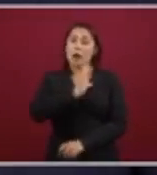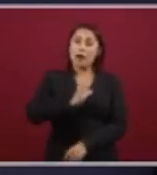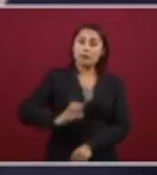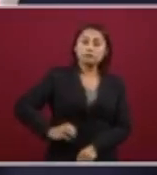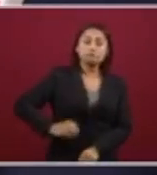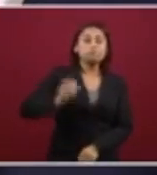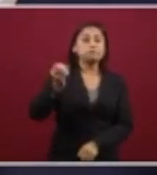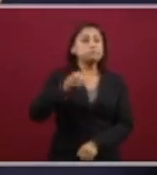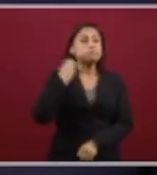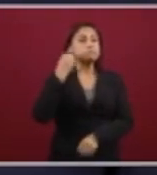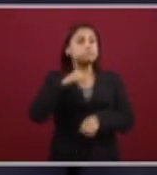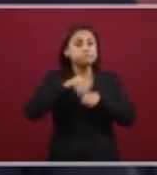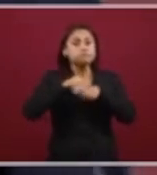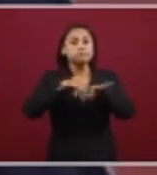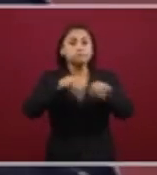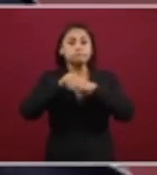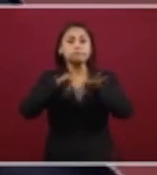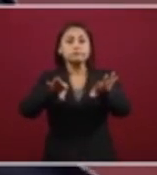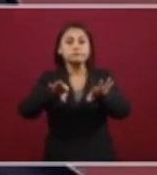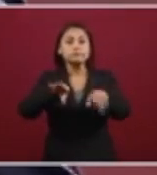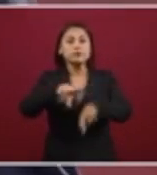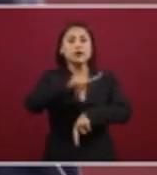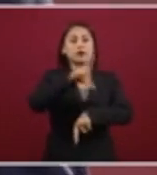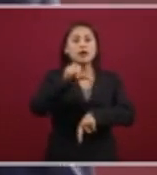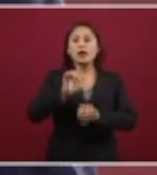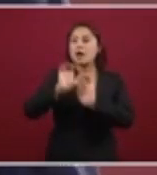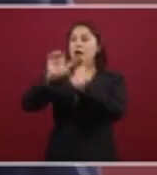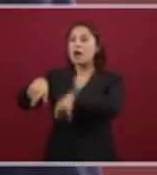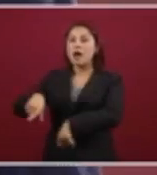había que tomar, que era como el violín,